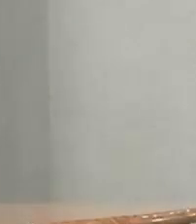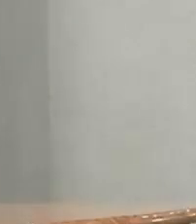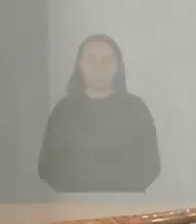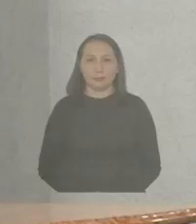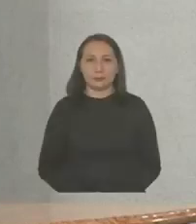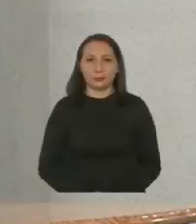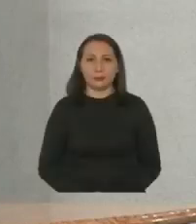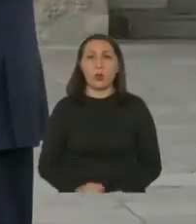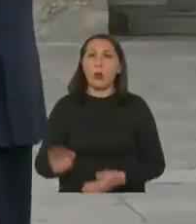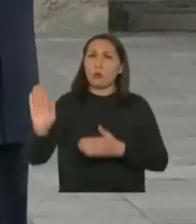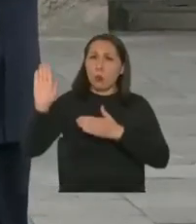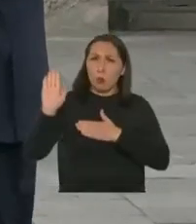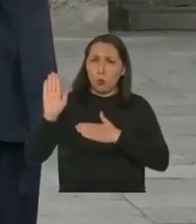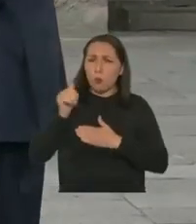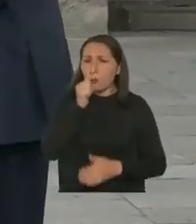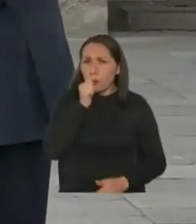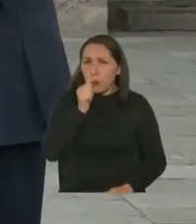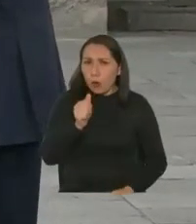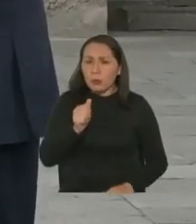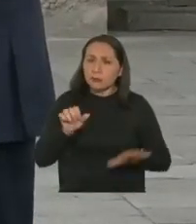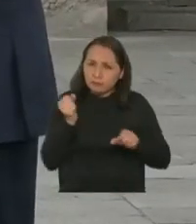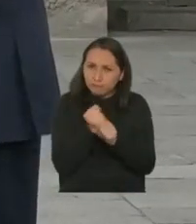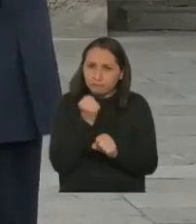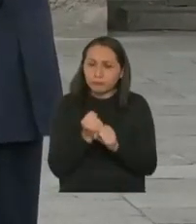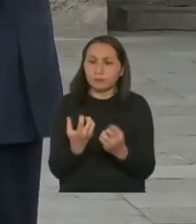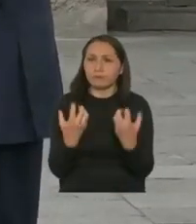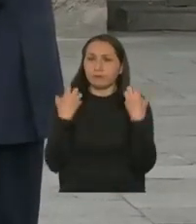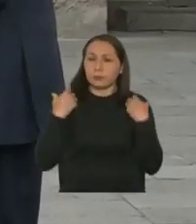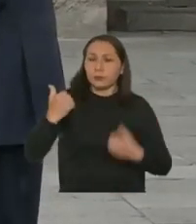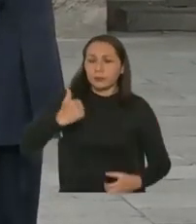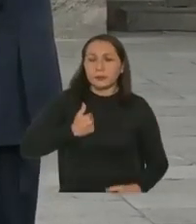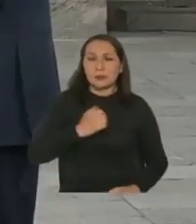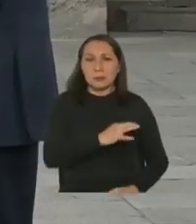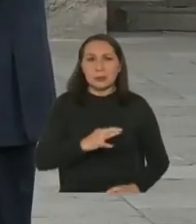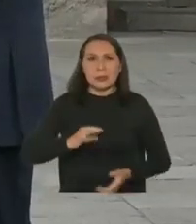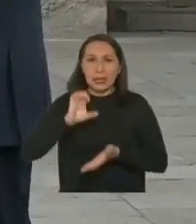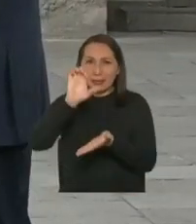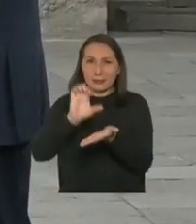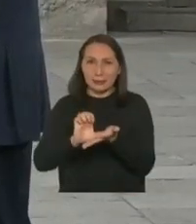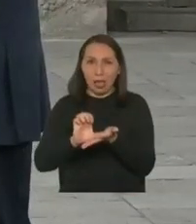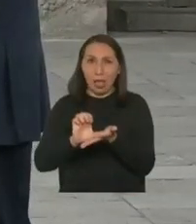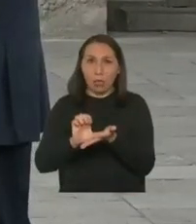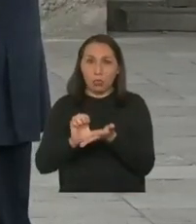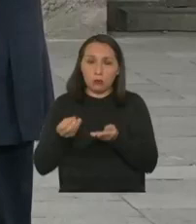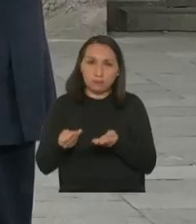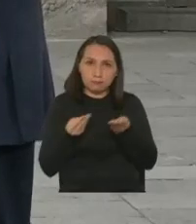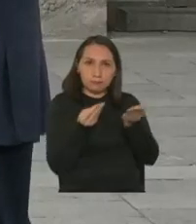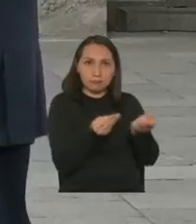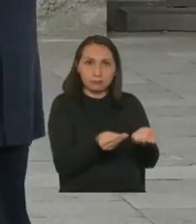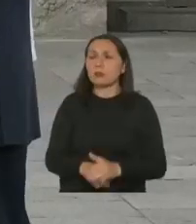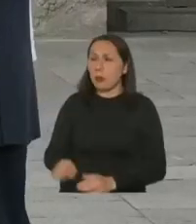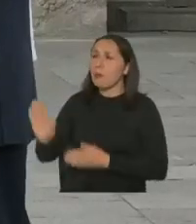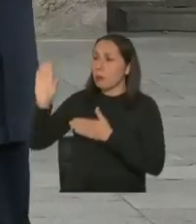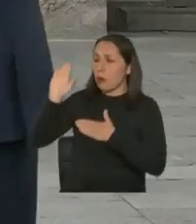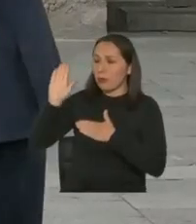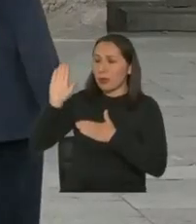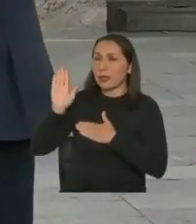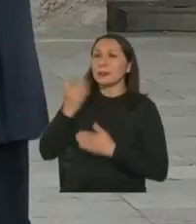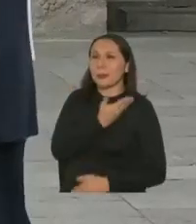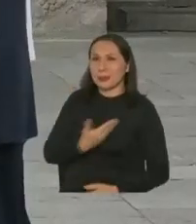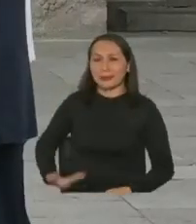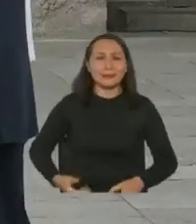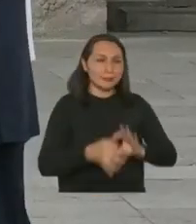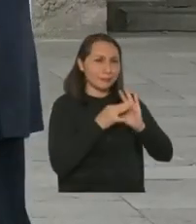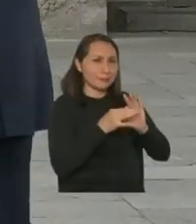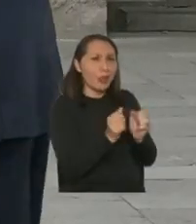de long COVID, que eso es lo que le habían diagnosticado algunos médicos. Decía que tenía problemas para dormir, que tenía